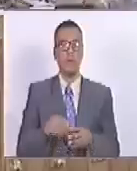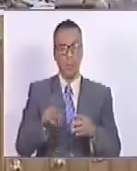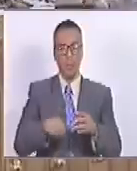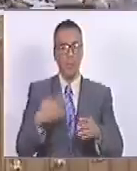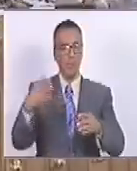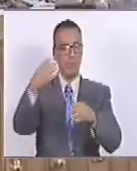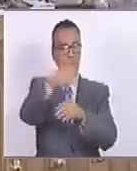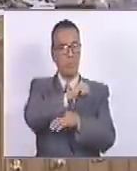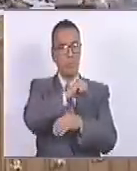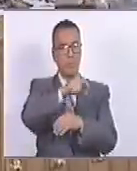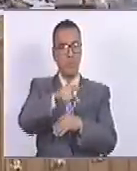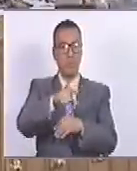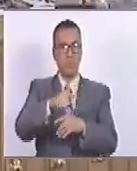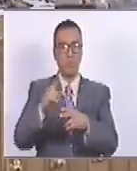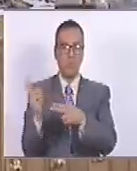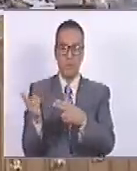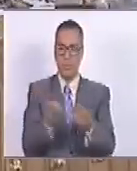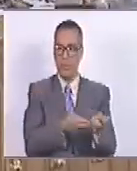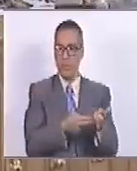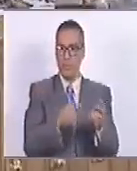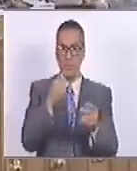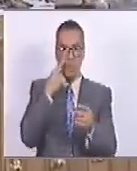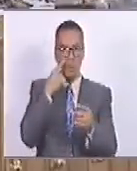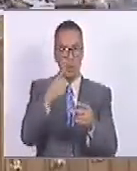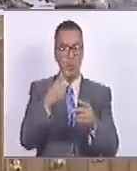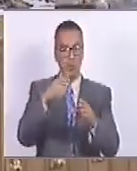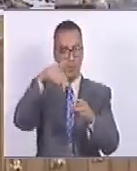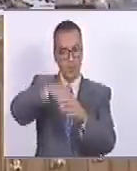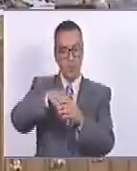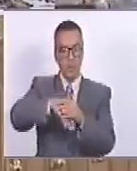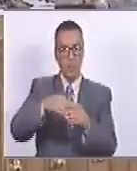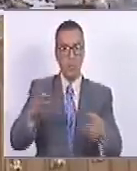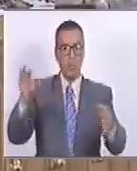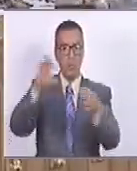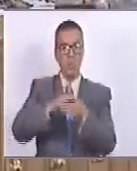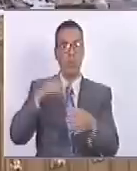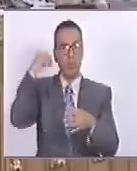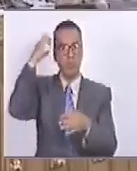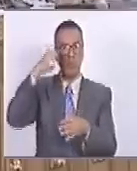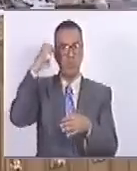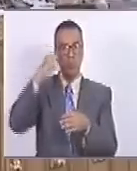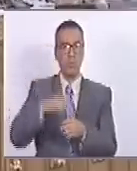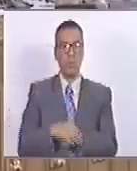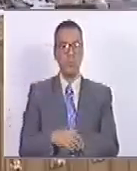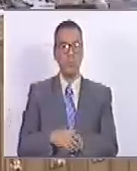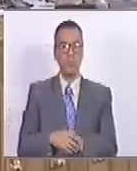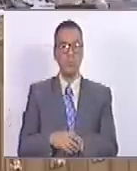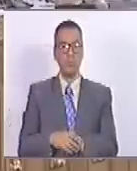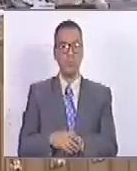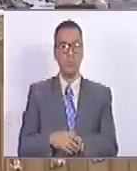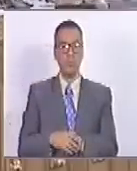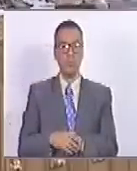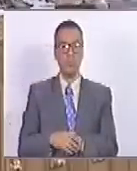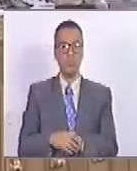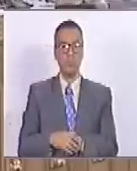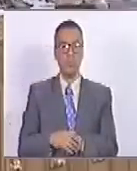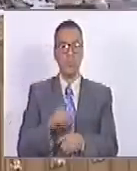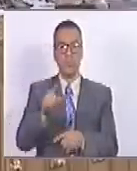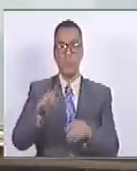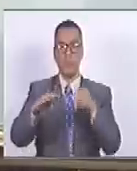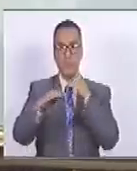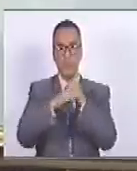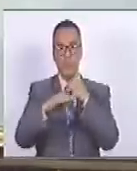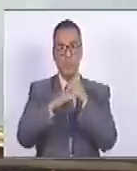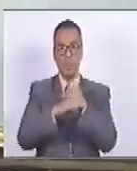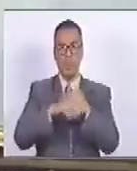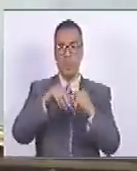lograr que se invite una misión de operación electoral de la Unión Europea, están igual